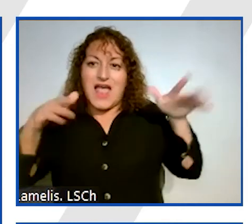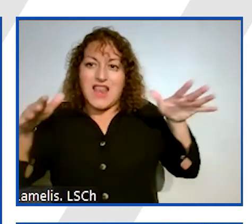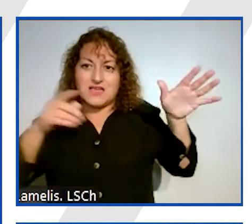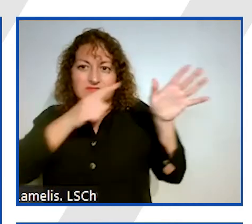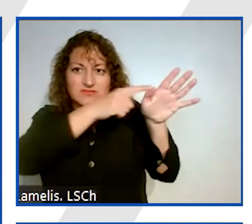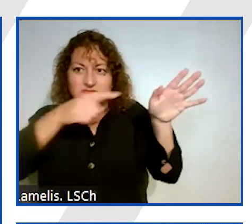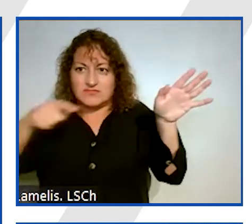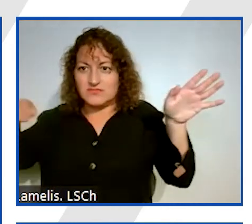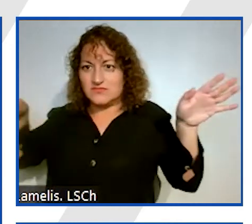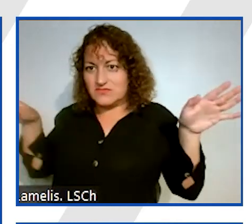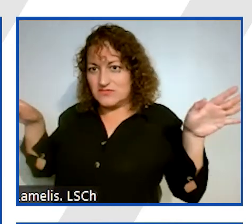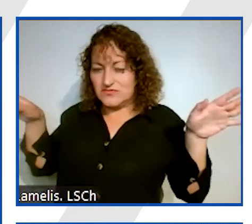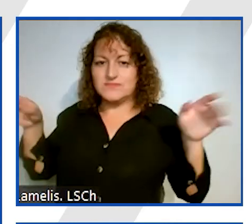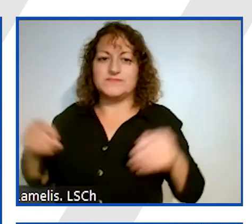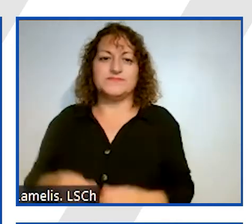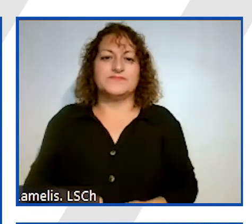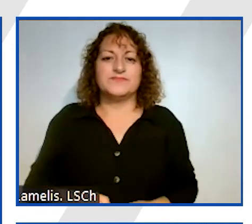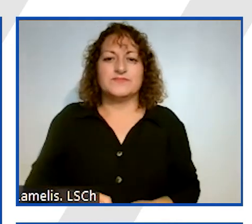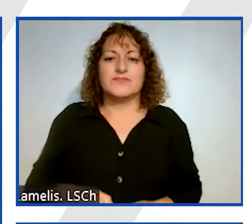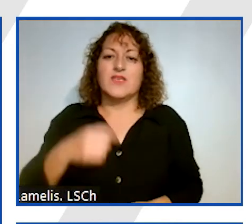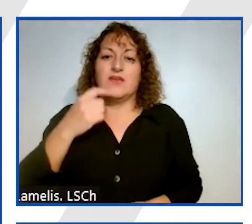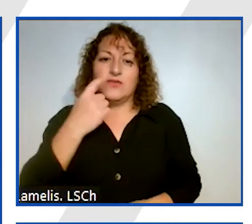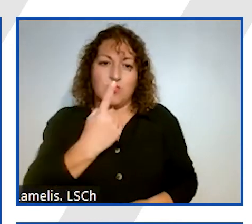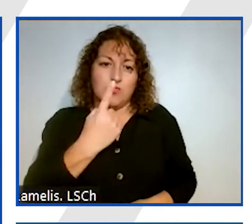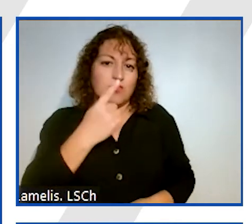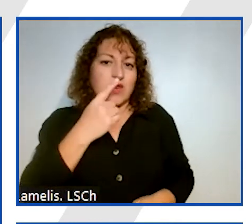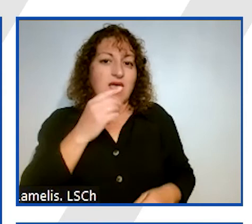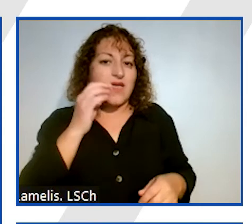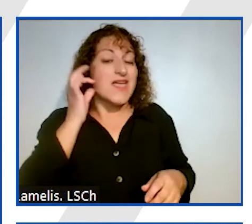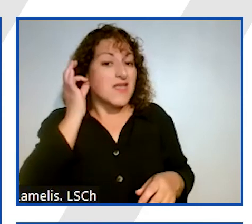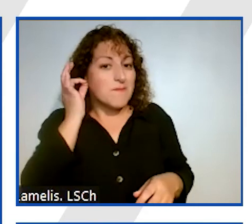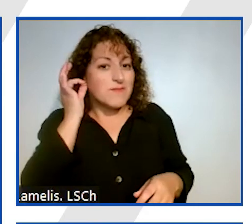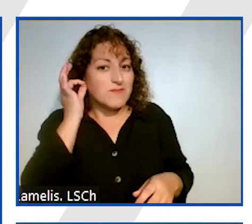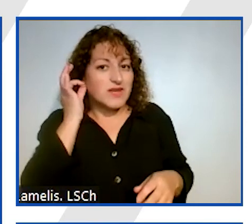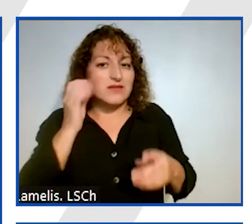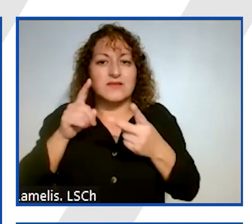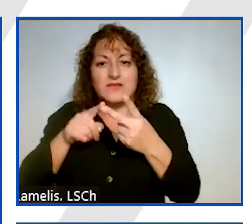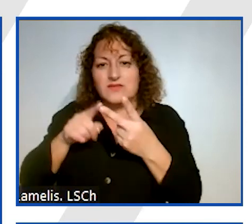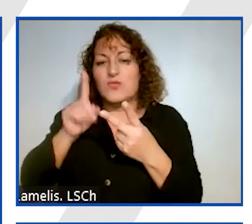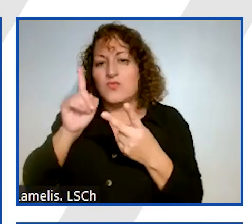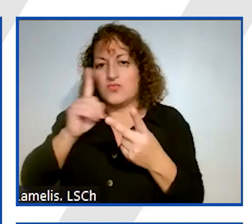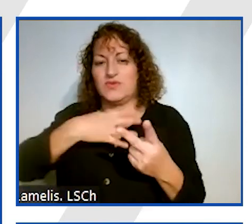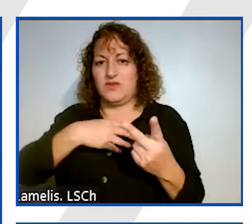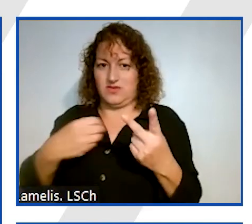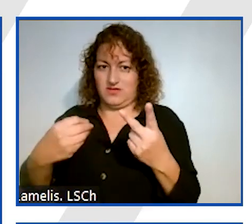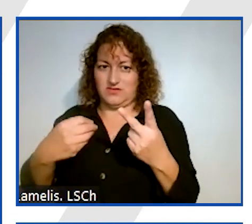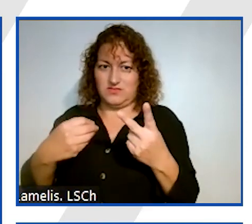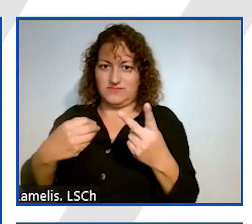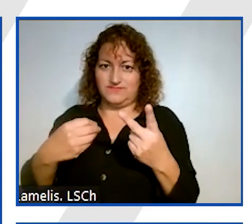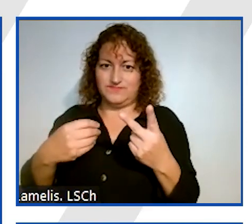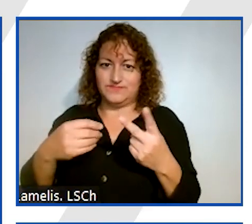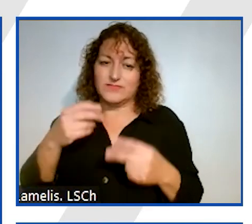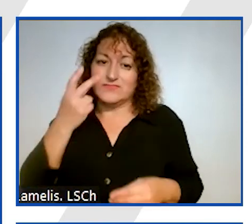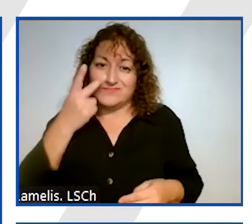hembra trae una cría. Miren el tamaño de la cría, la escala son 30 centímetros. Ese es un bebé recién nacido capturado aquí